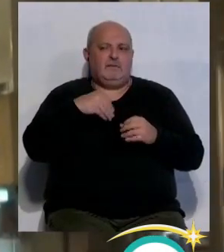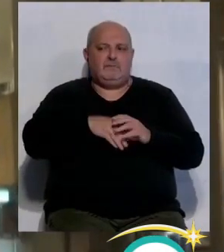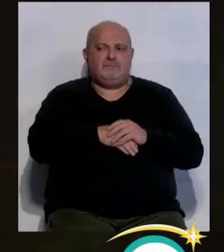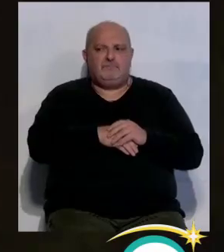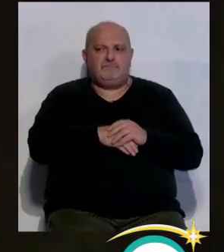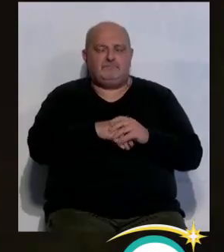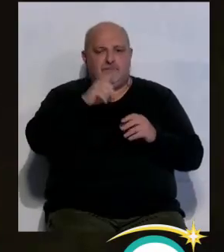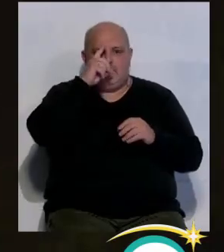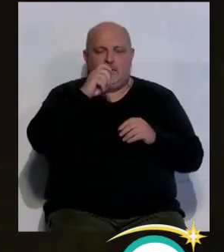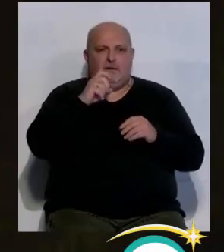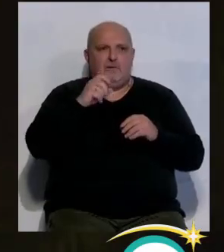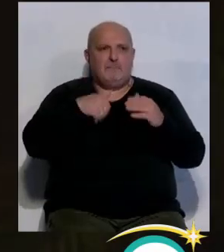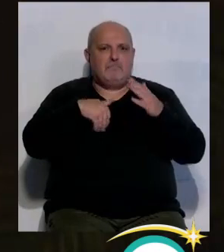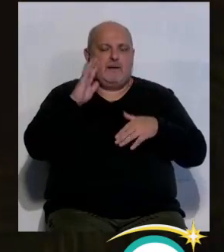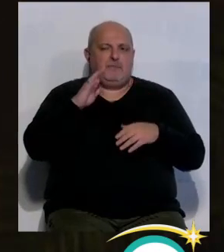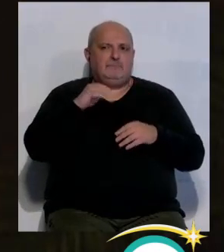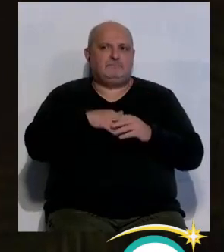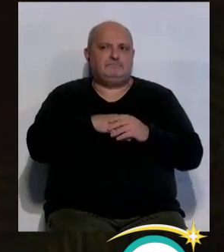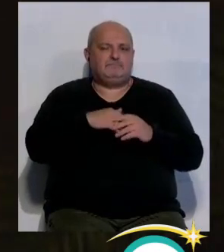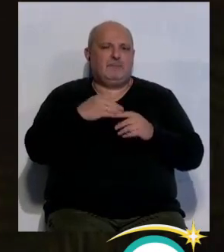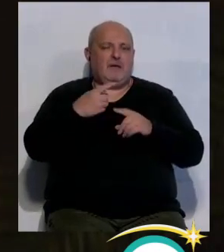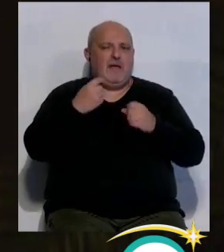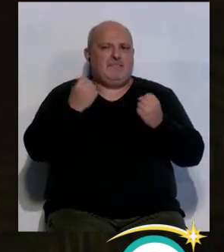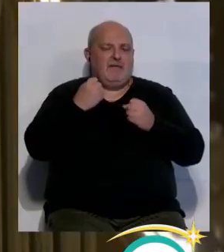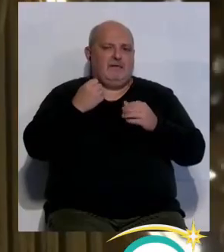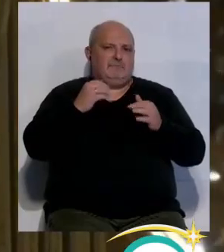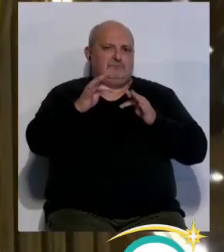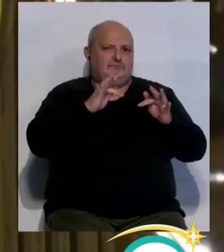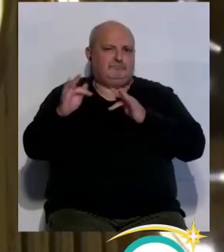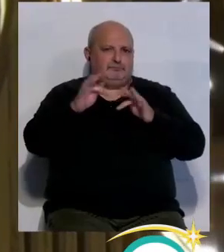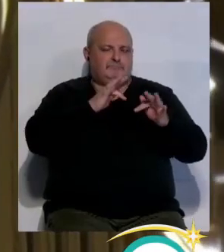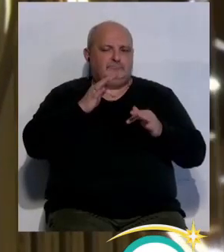que este año ha habido más reparto de actividades. Cargado